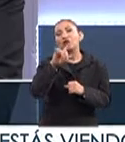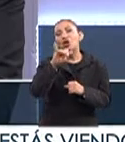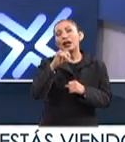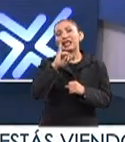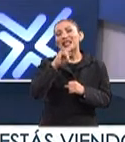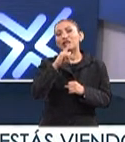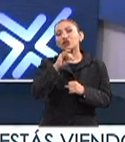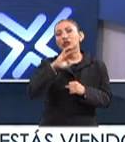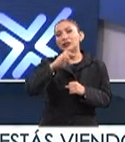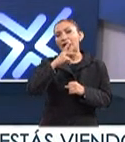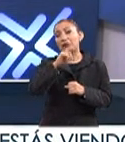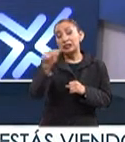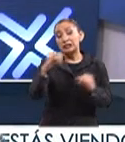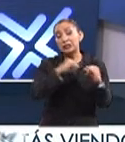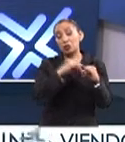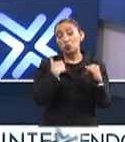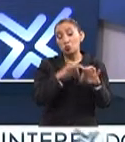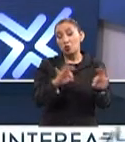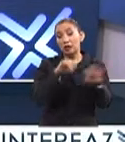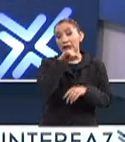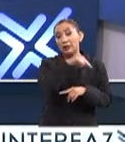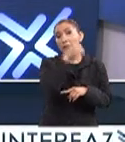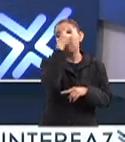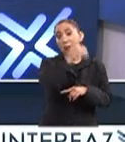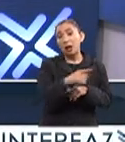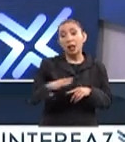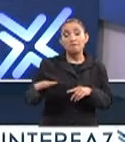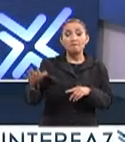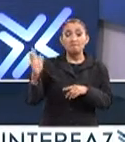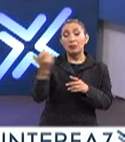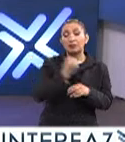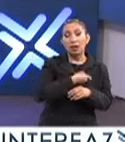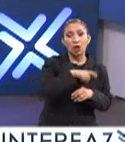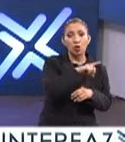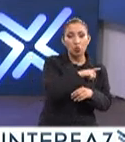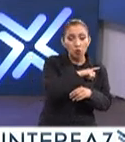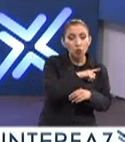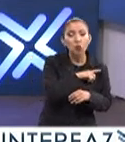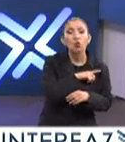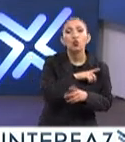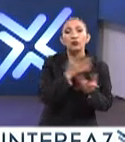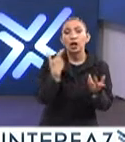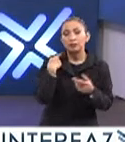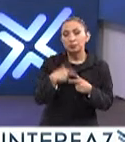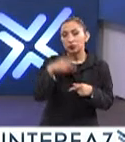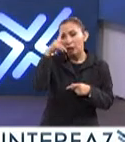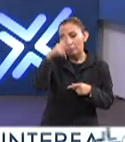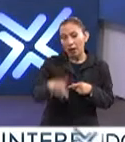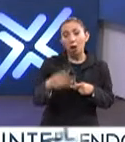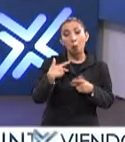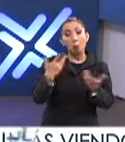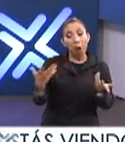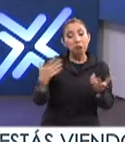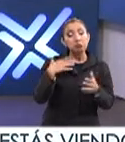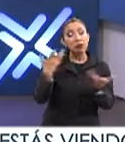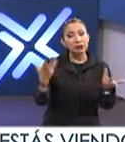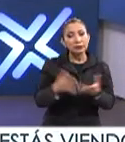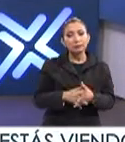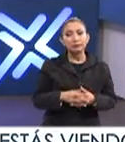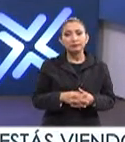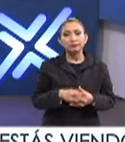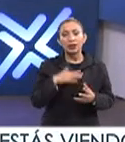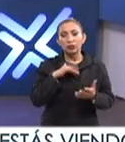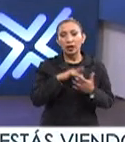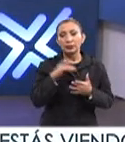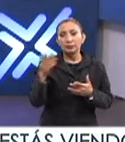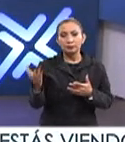Cardiología Ignacio Chávez, un instituto fundamental para nuestra salud de los mexicanos que hacen grandes cosas. Y bueno,